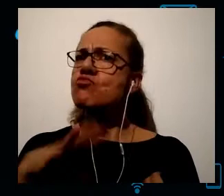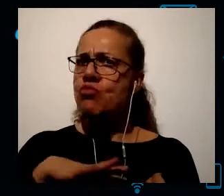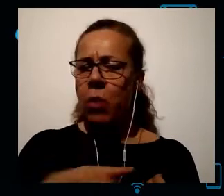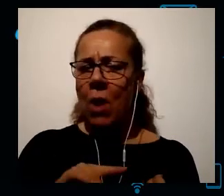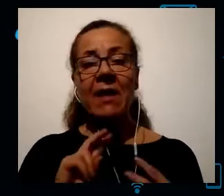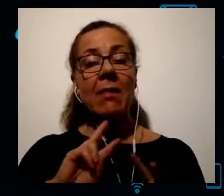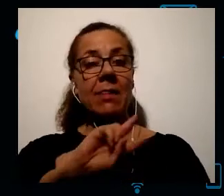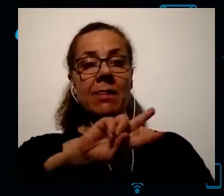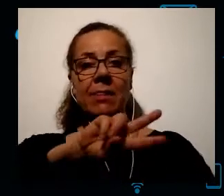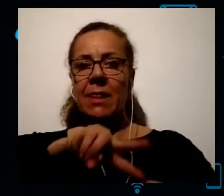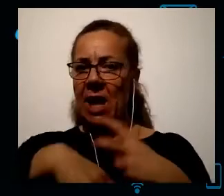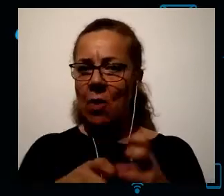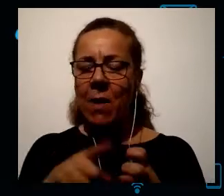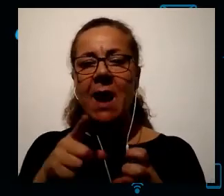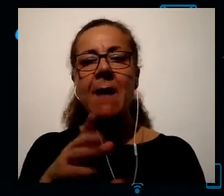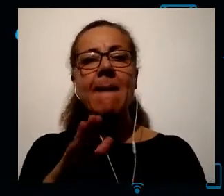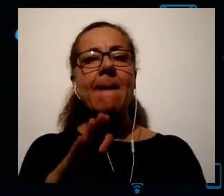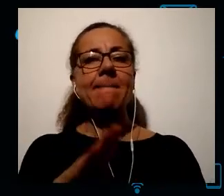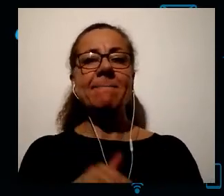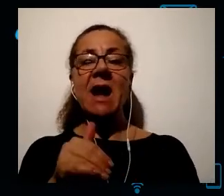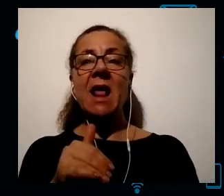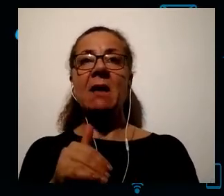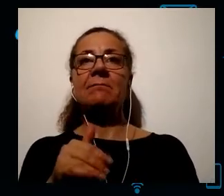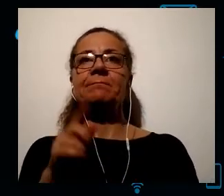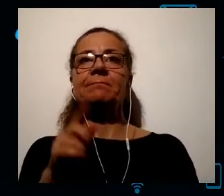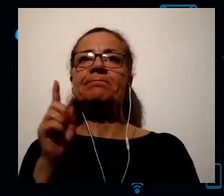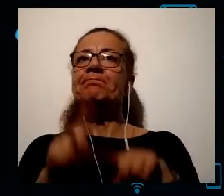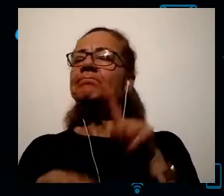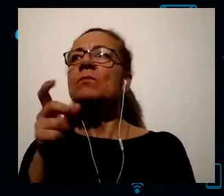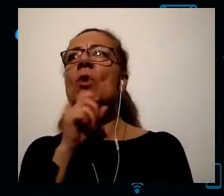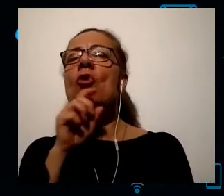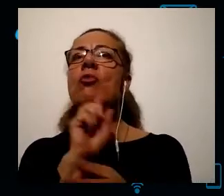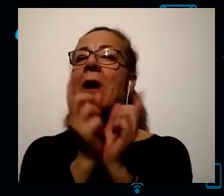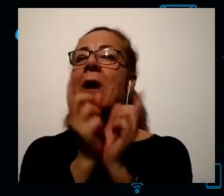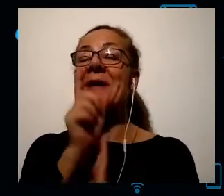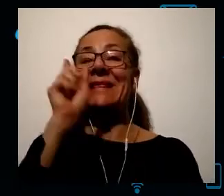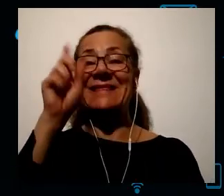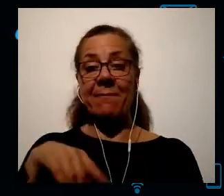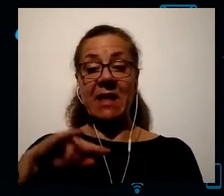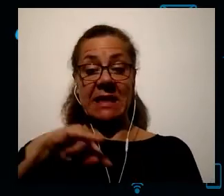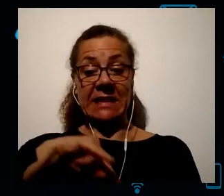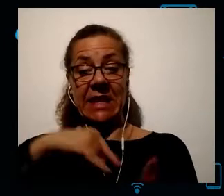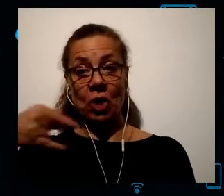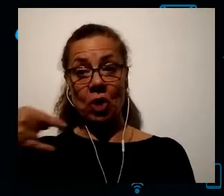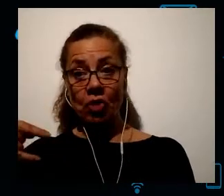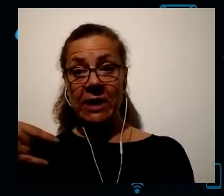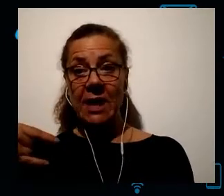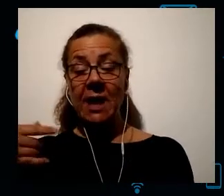de sus dimensiones en función de cómo va cambiando también la tecnología